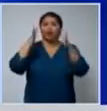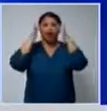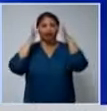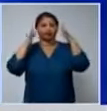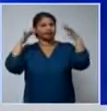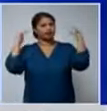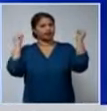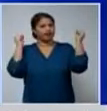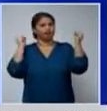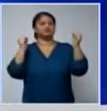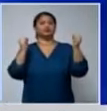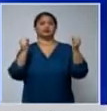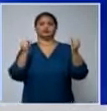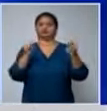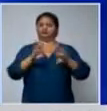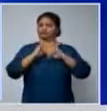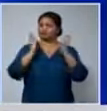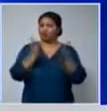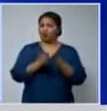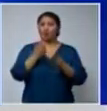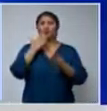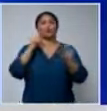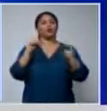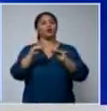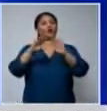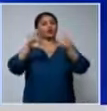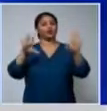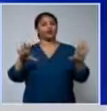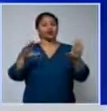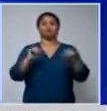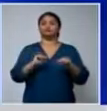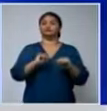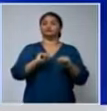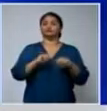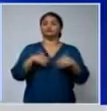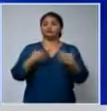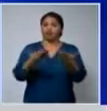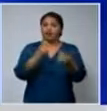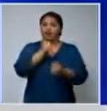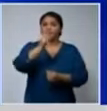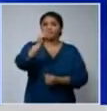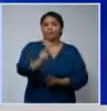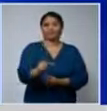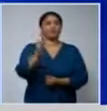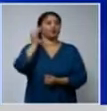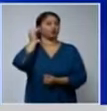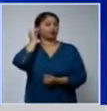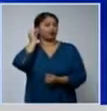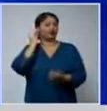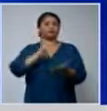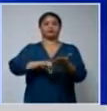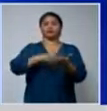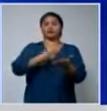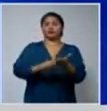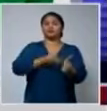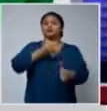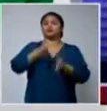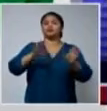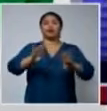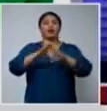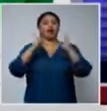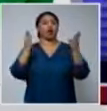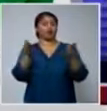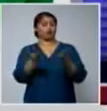Hoy buenos días a ti, buenos días a todo el equipo, la intérprete de lenguas de señas y todas las personas que siguen la información